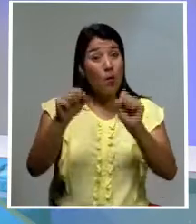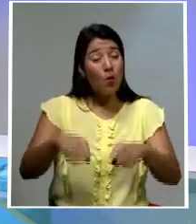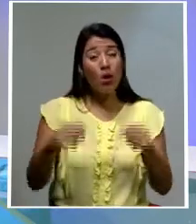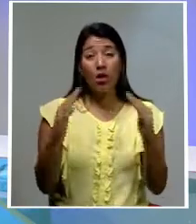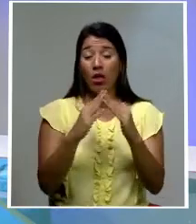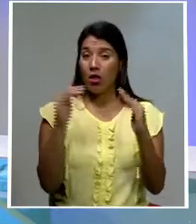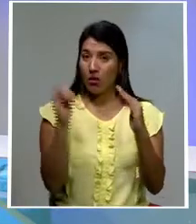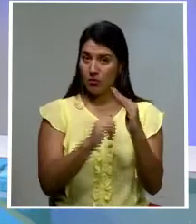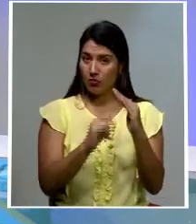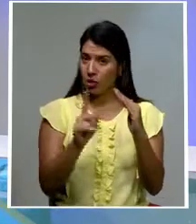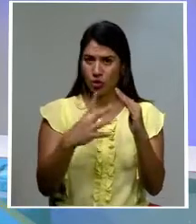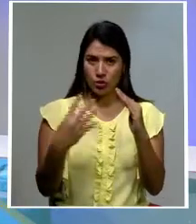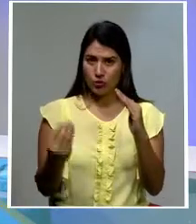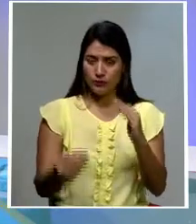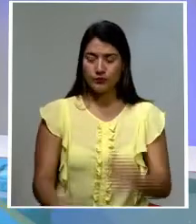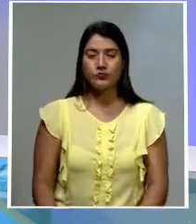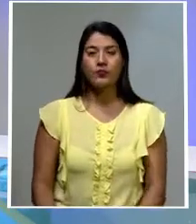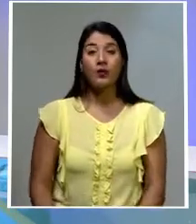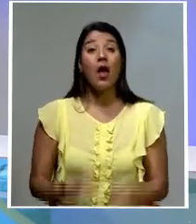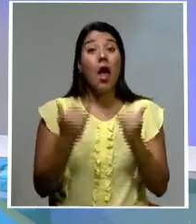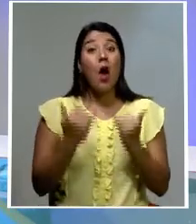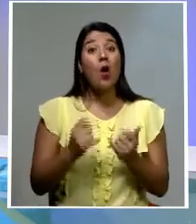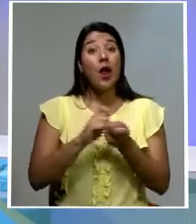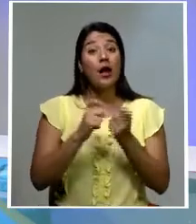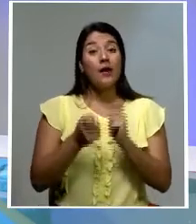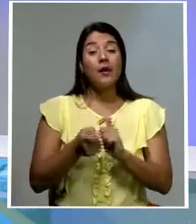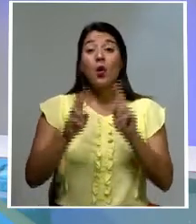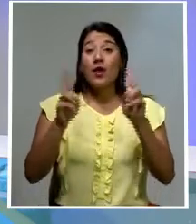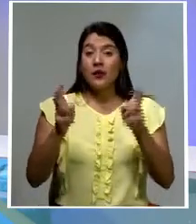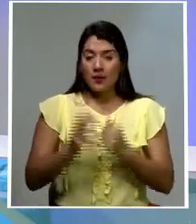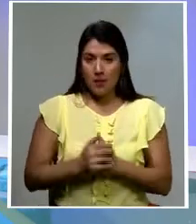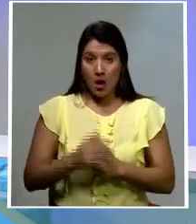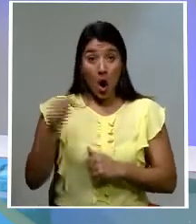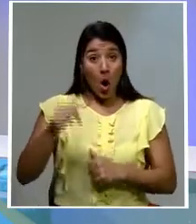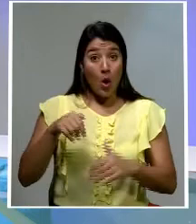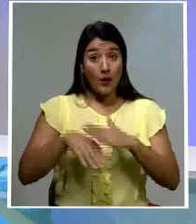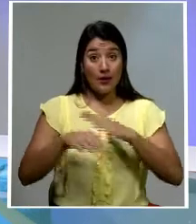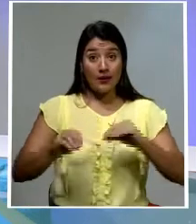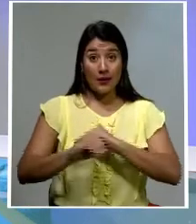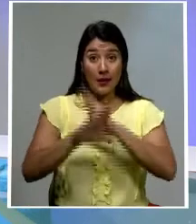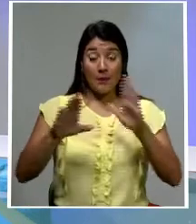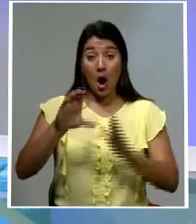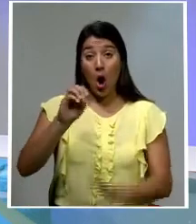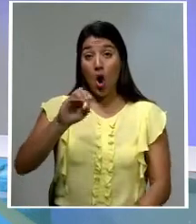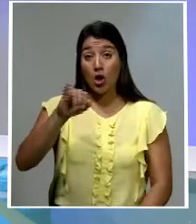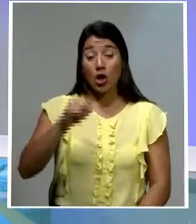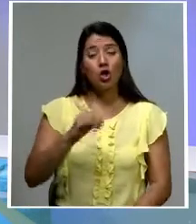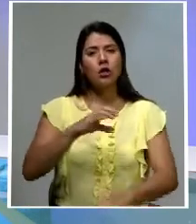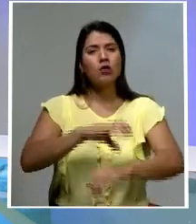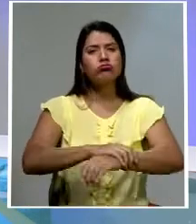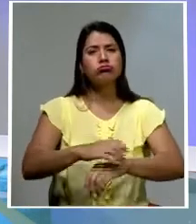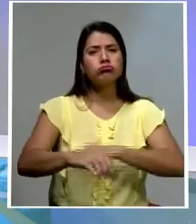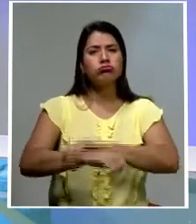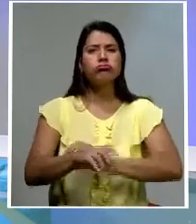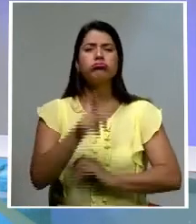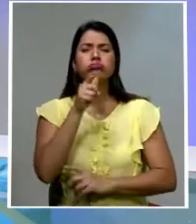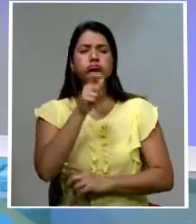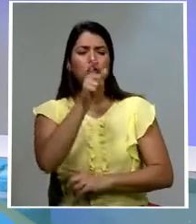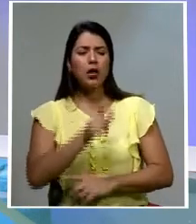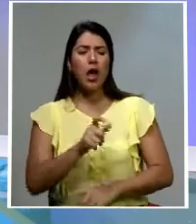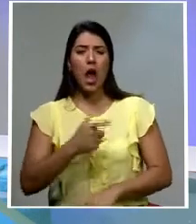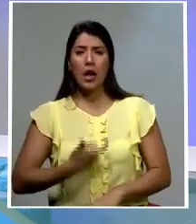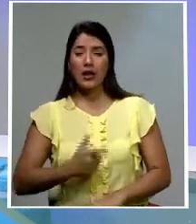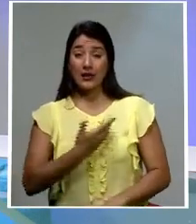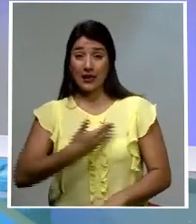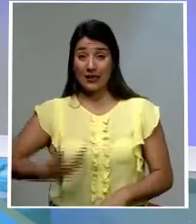su casa. Cambiamos de tema. Hoy por la mañana el OIJ detuvo al alcalde de Heredia, José Manuel